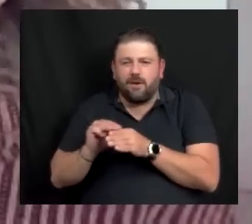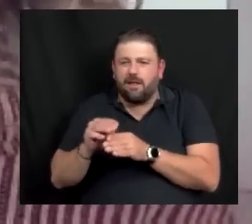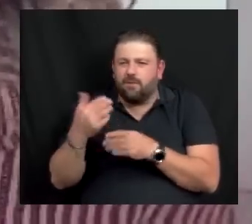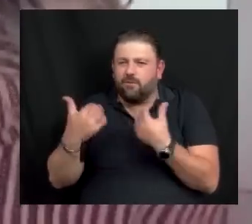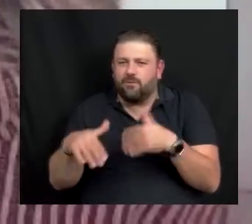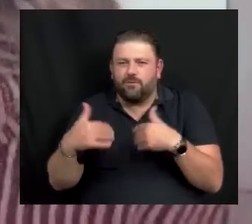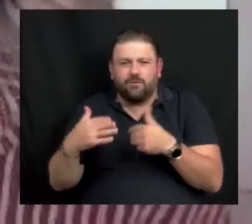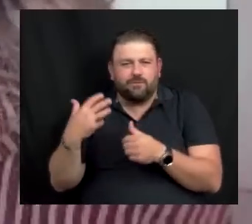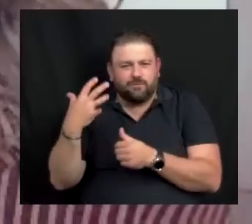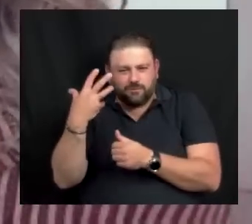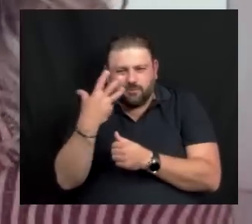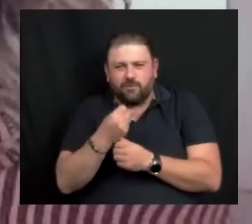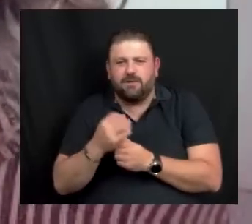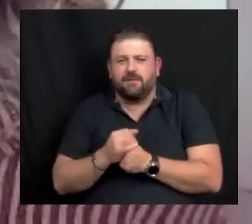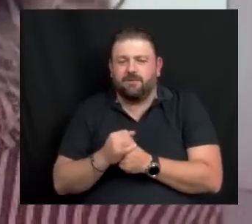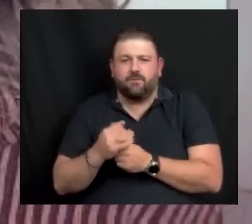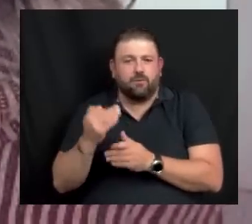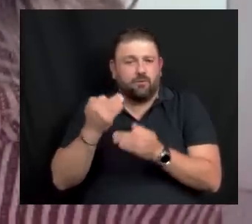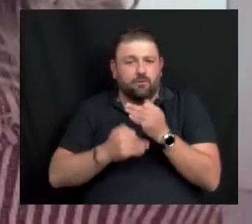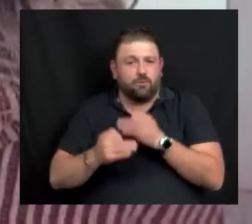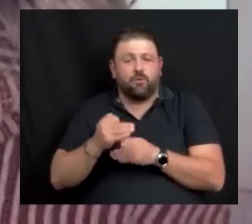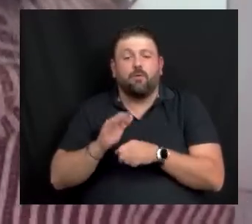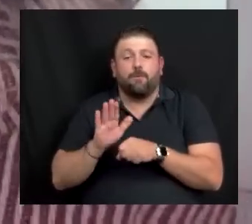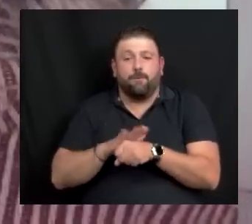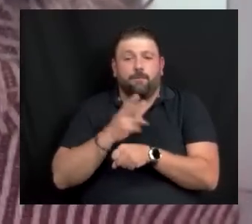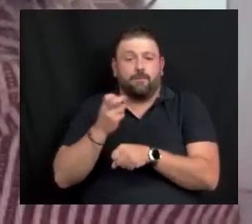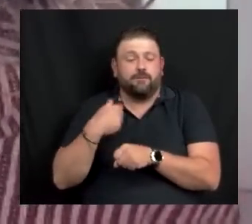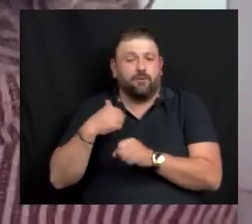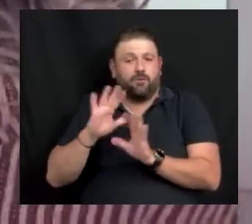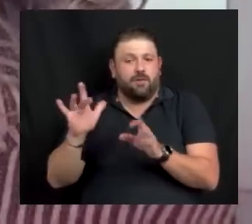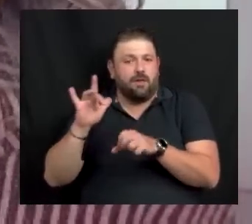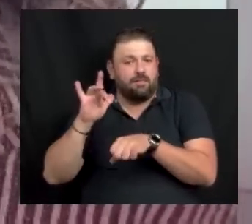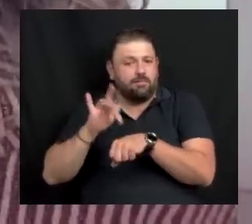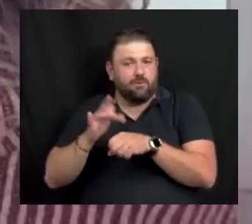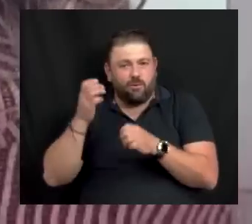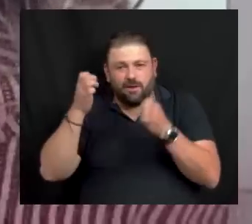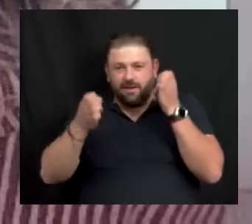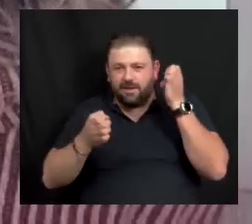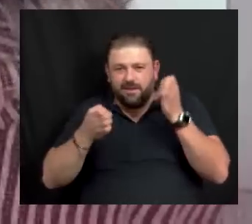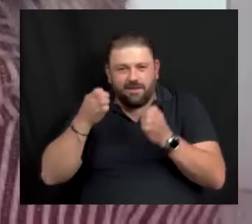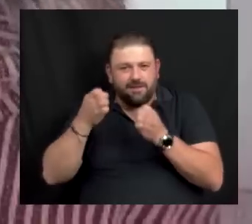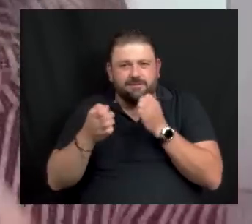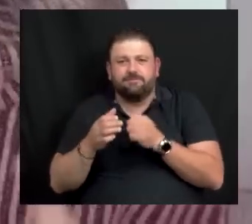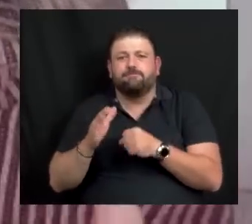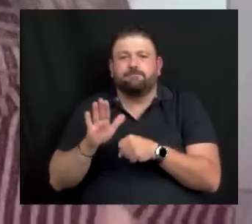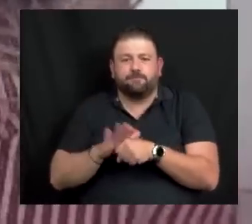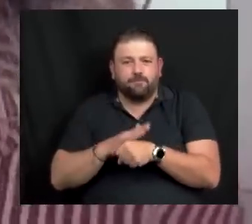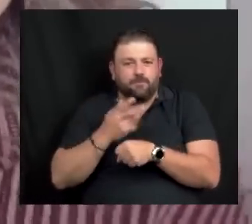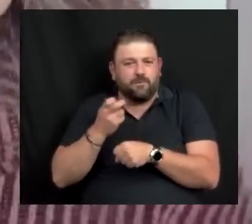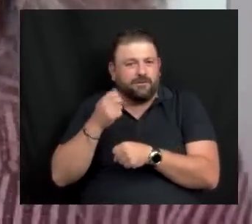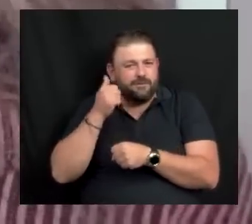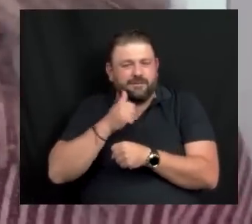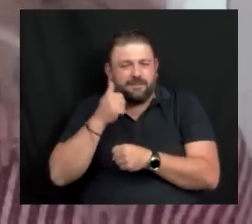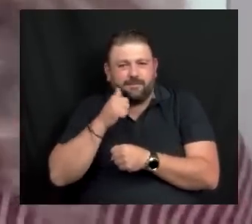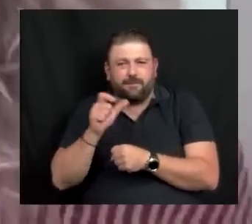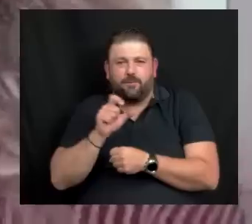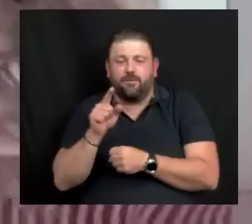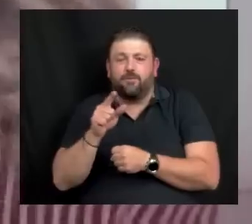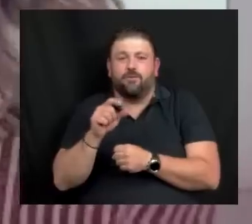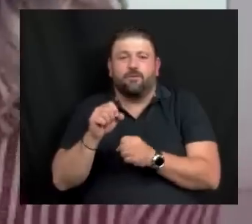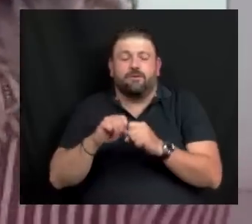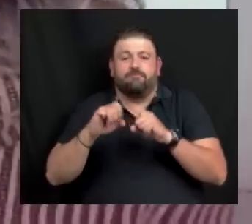que pues en mis principios fue de mis primeros eventos que yo vi, son mágicos, es querer traspasar esa pantalla en